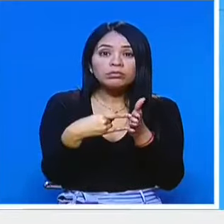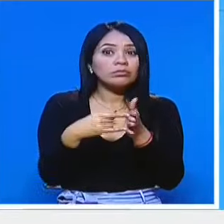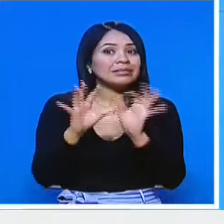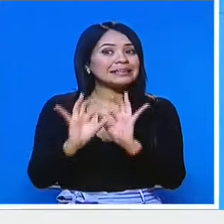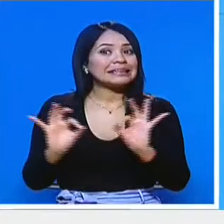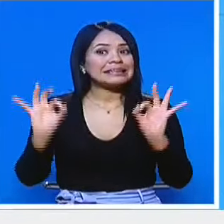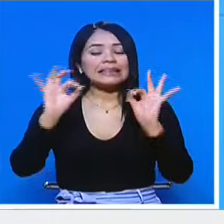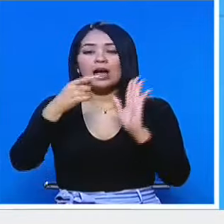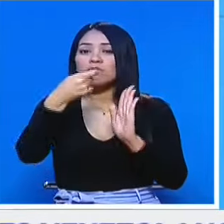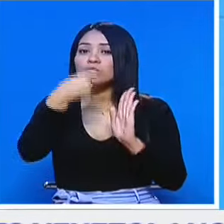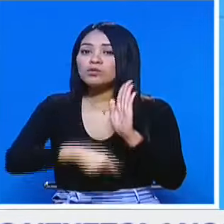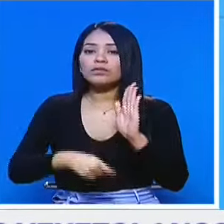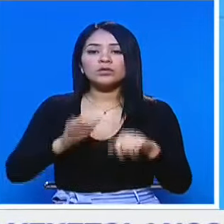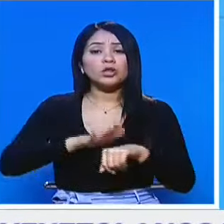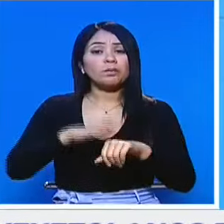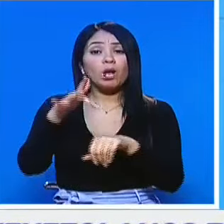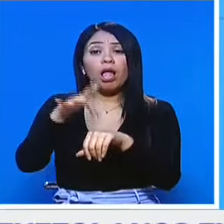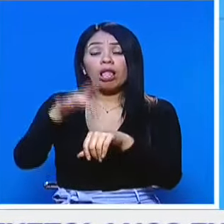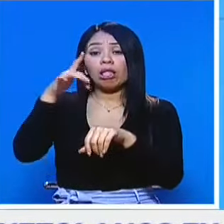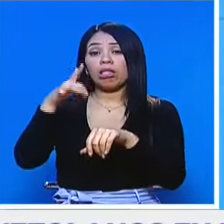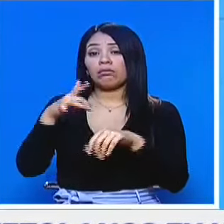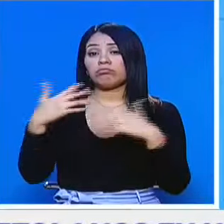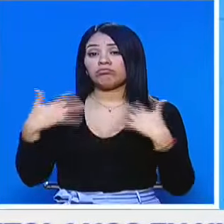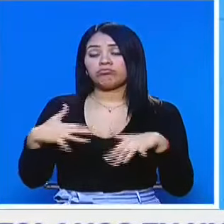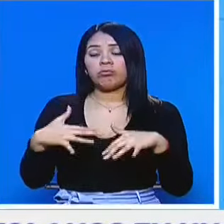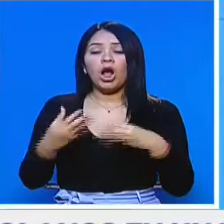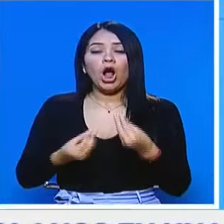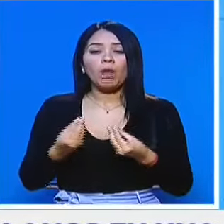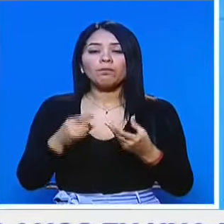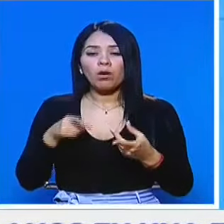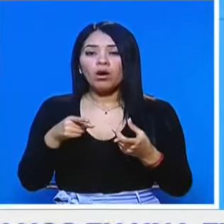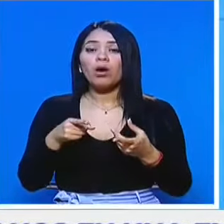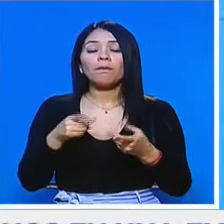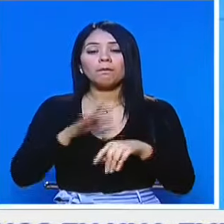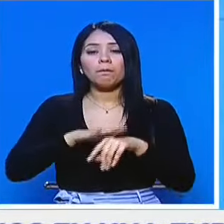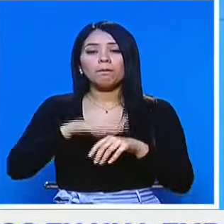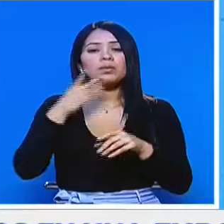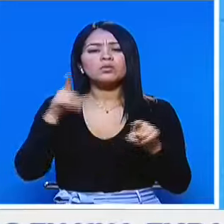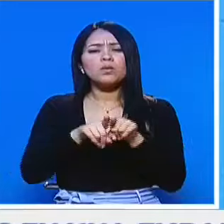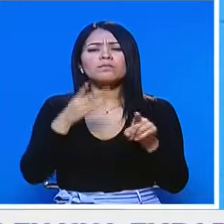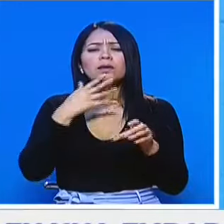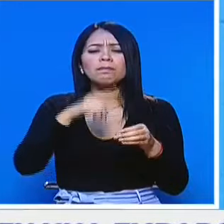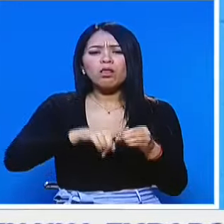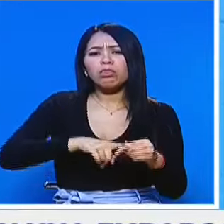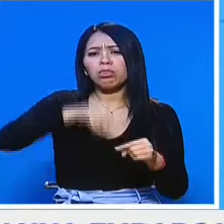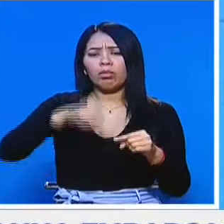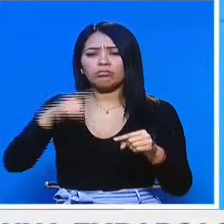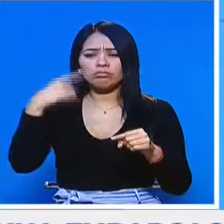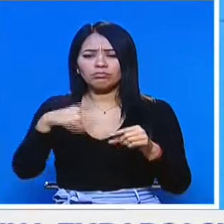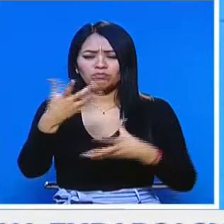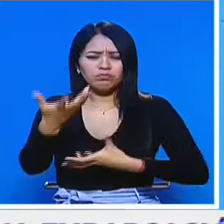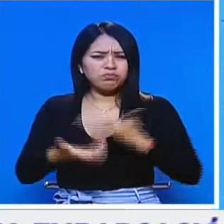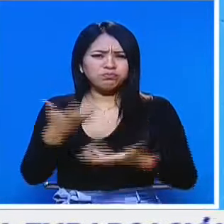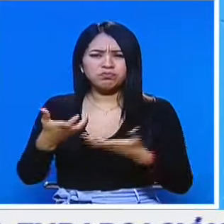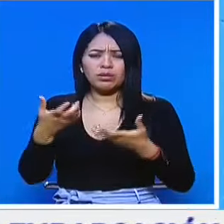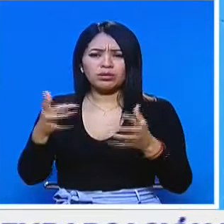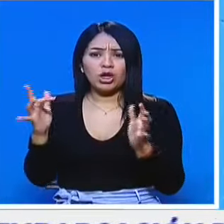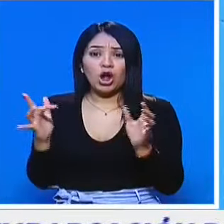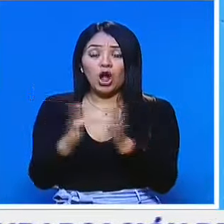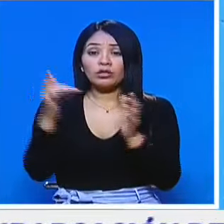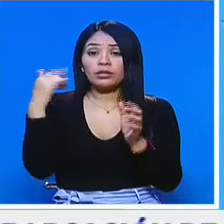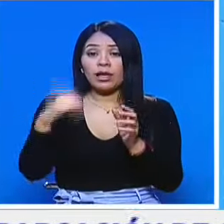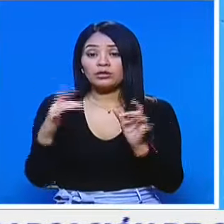eléctrico al hacer estas manipulaciones. Y ese arco eléctrico crea una chispa, una fuente de ignición. Si entra en contacto con el gas